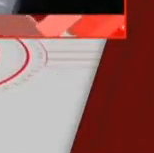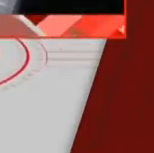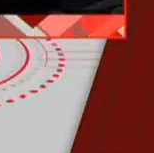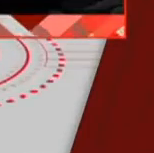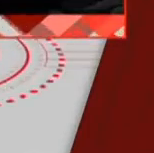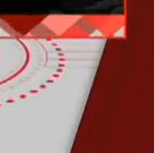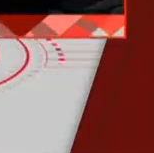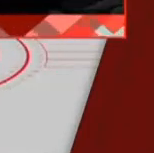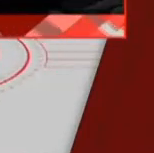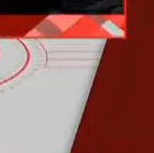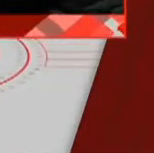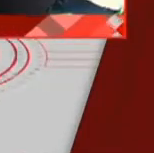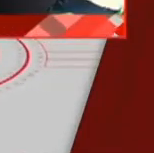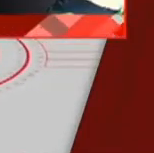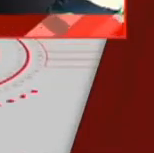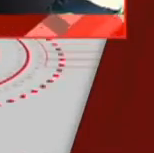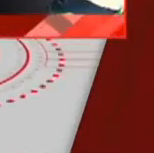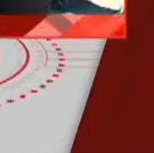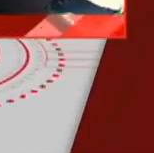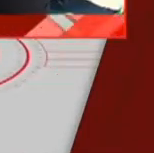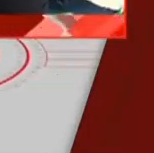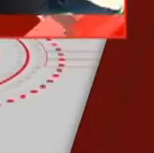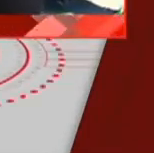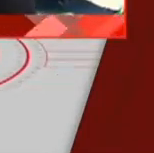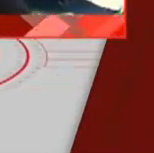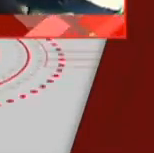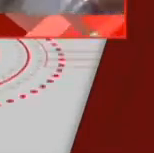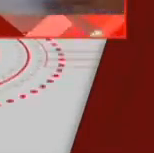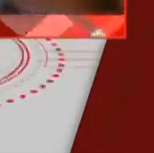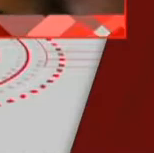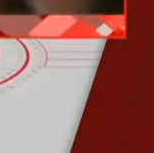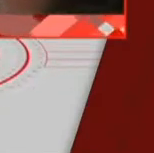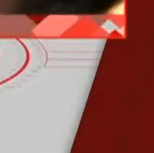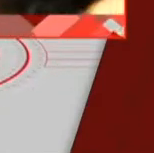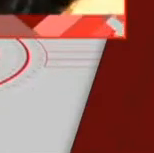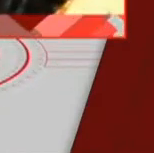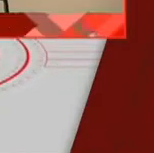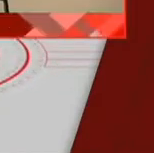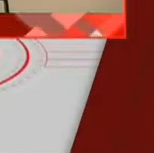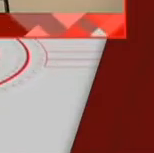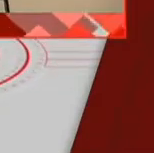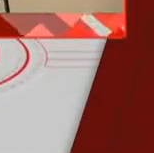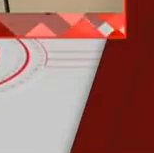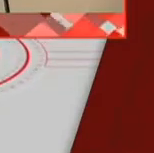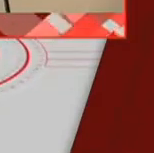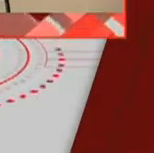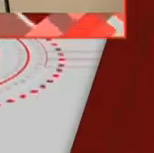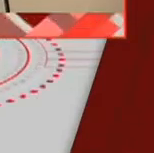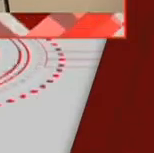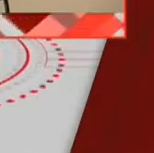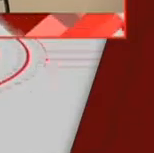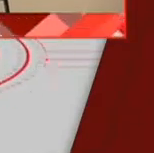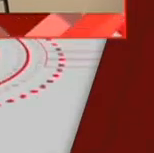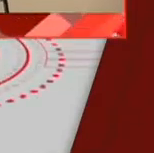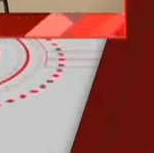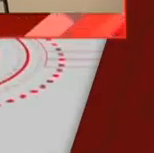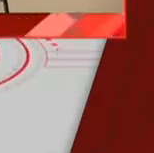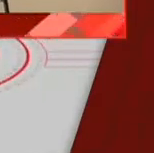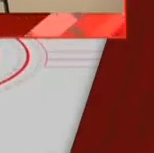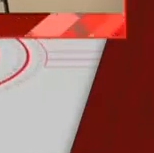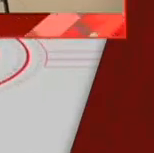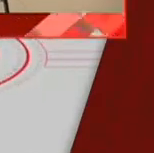este procedimiento de lograr la salud integral, no solamente de las personas, sino de las colectividades, de las familias, inclusive